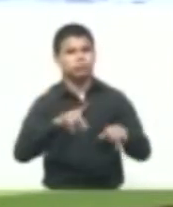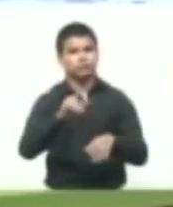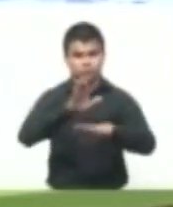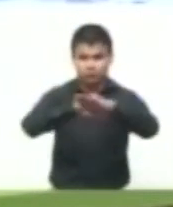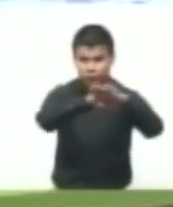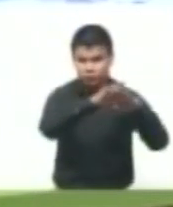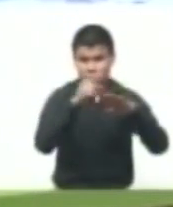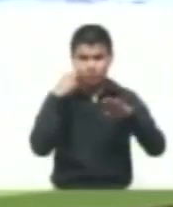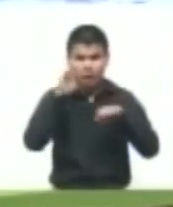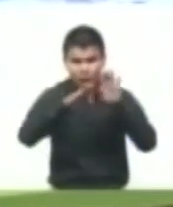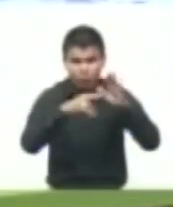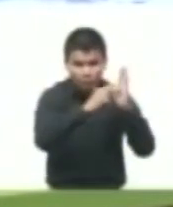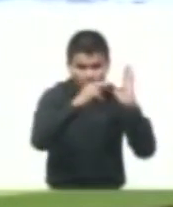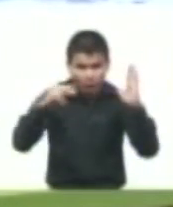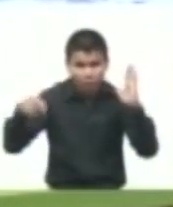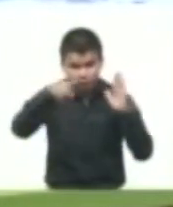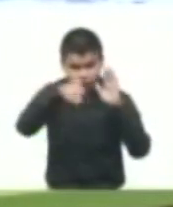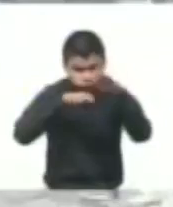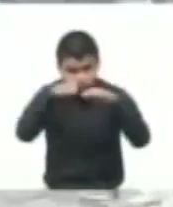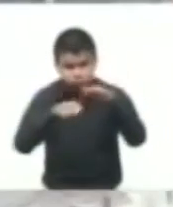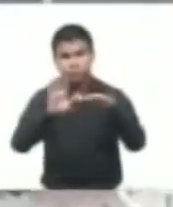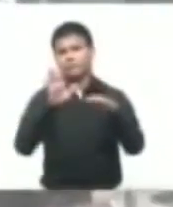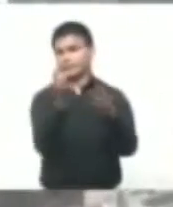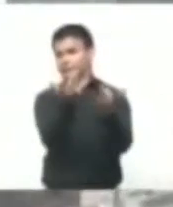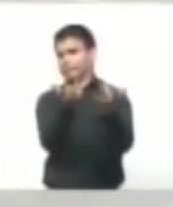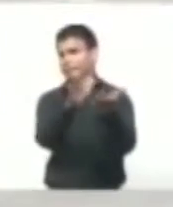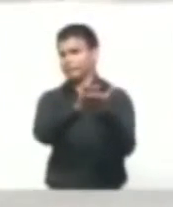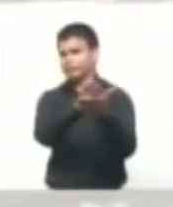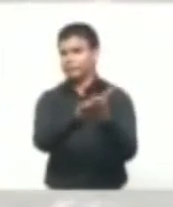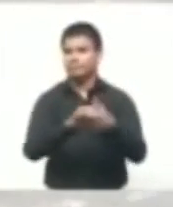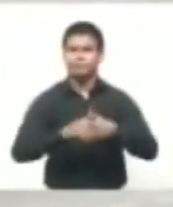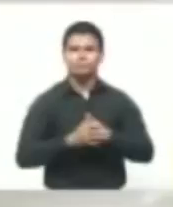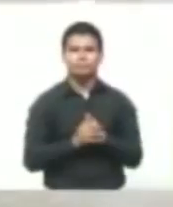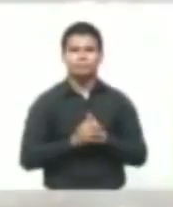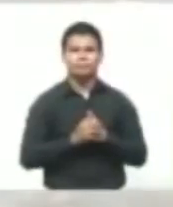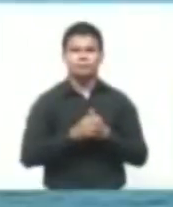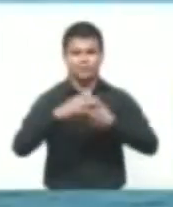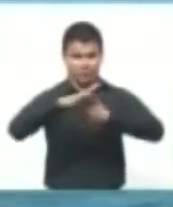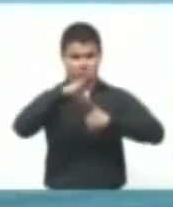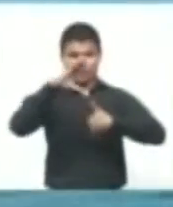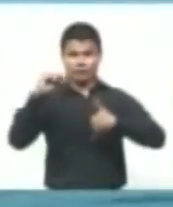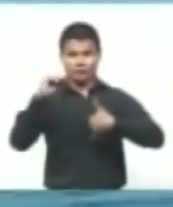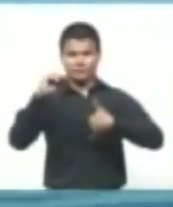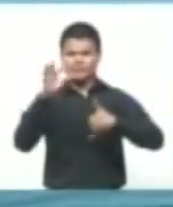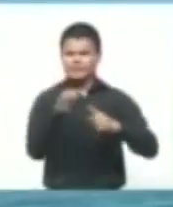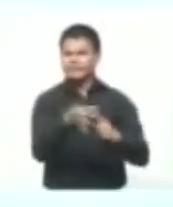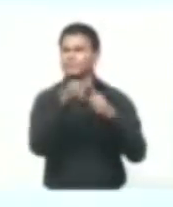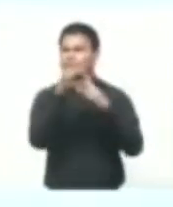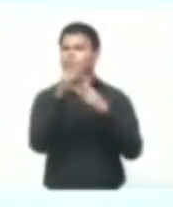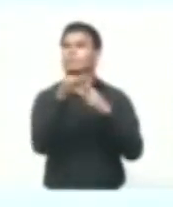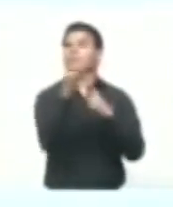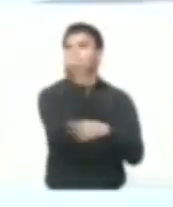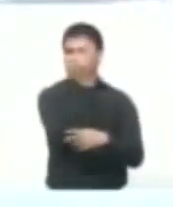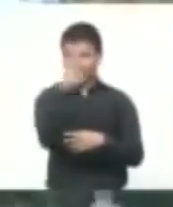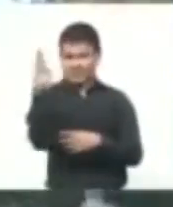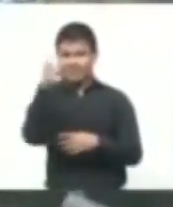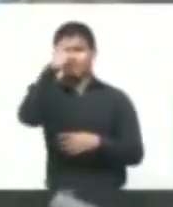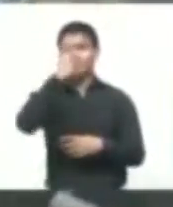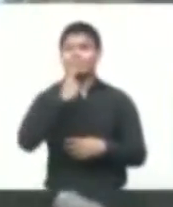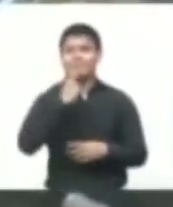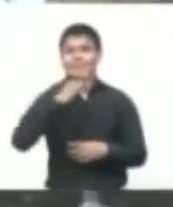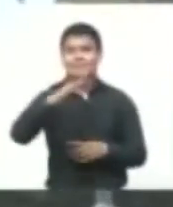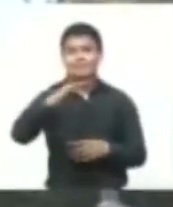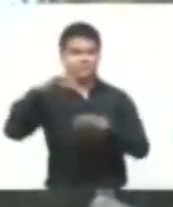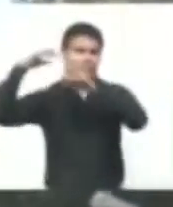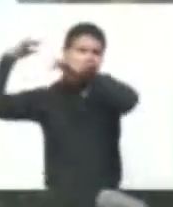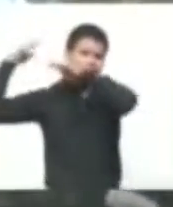bañistas y embarcaciones menores. En la región Caribe, especialmente en Barranquilla, Santa Marta y Riohacha, se están presentando